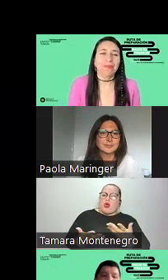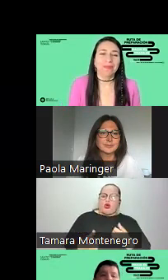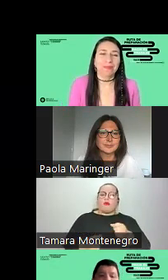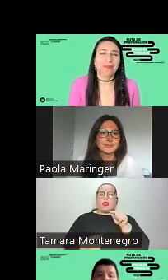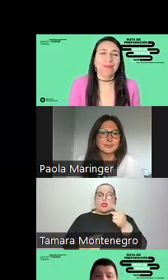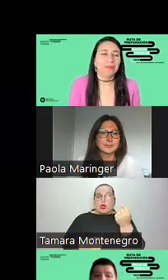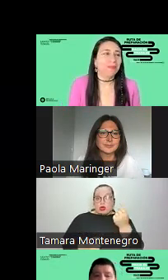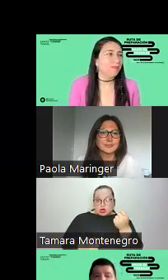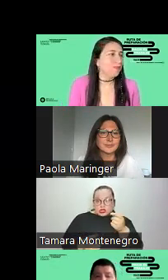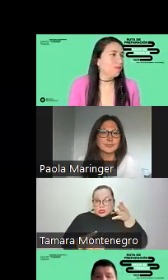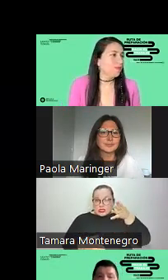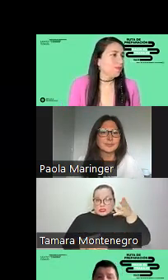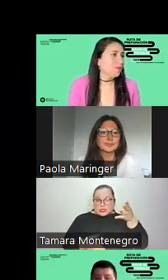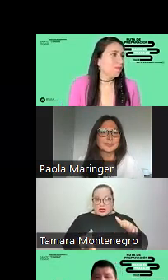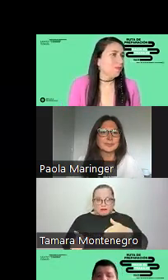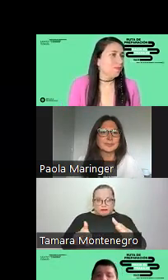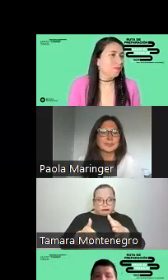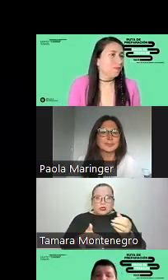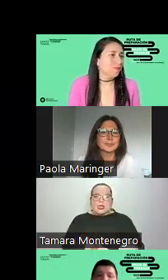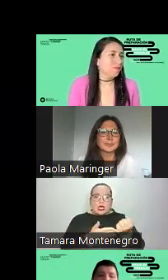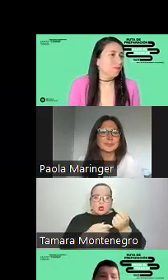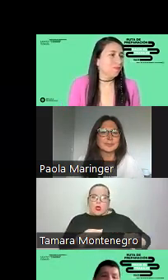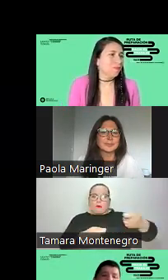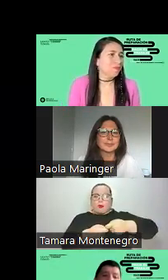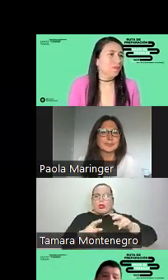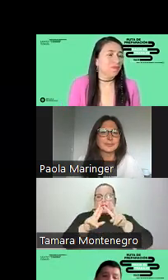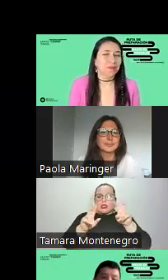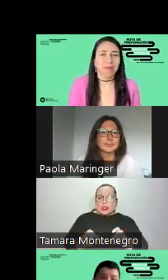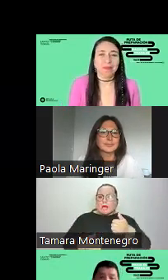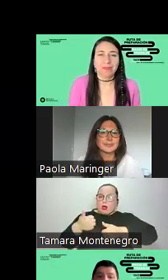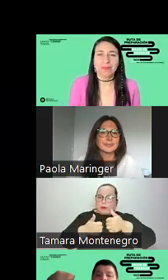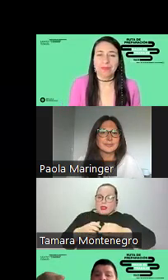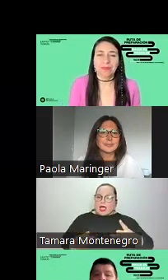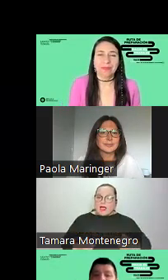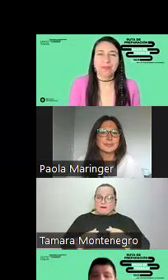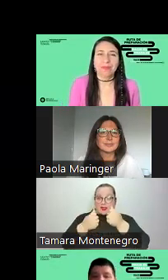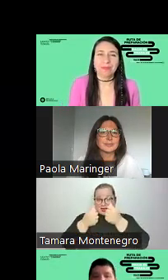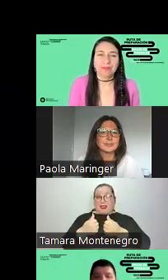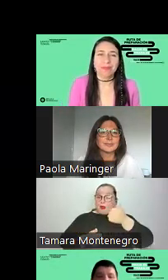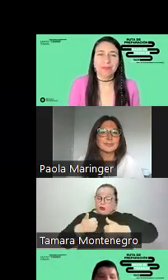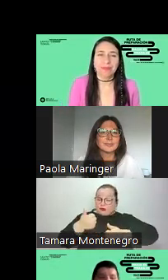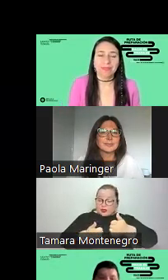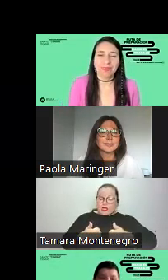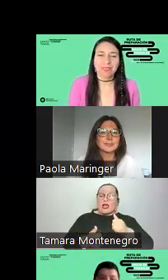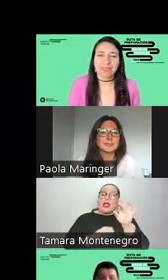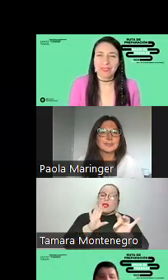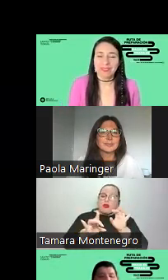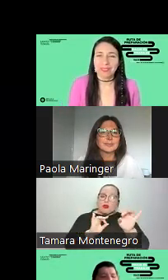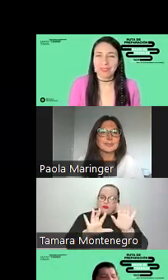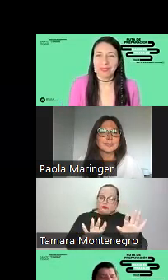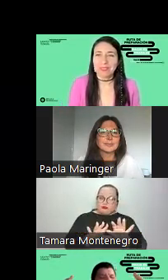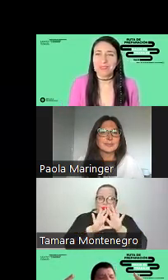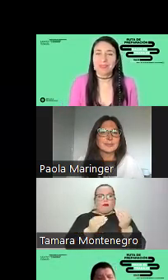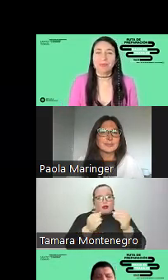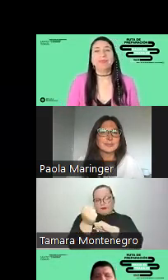interactivas y que así les aporte a los conocimientos para reforzar sus competencias y habilidades profesionales y destacar aún más sus fortalezas, hoy